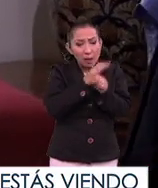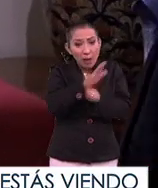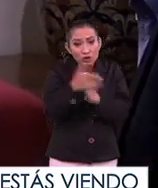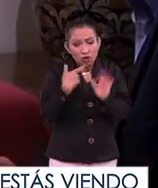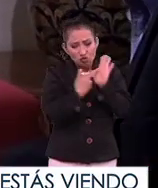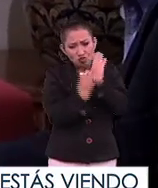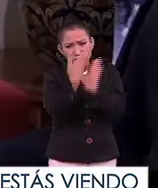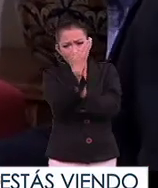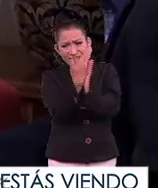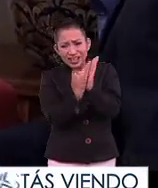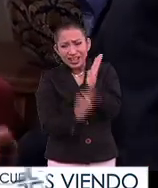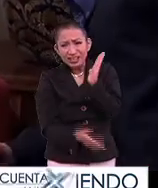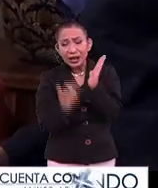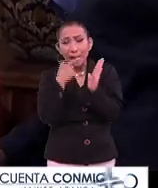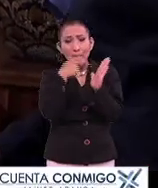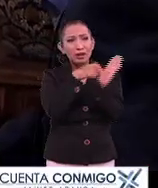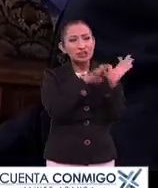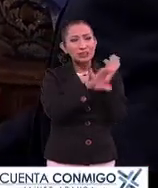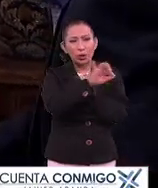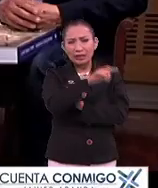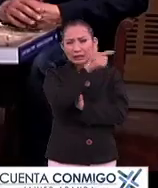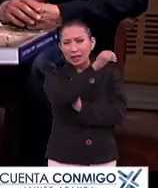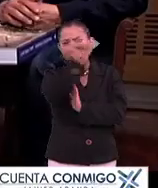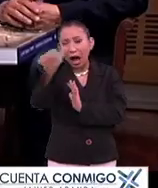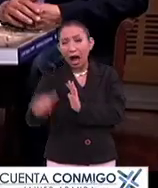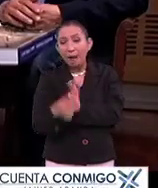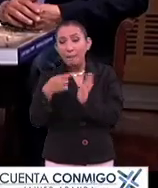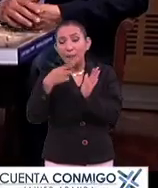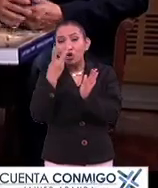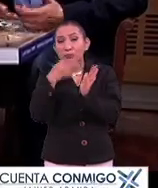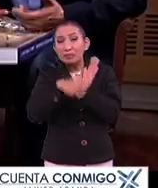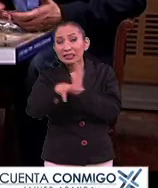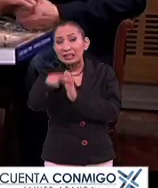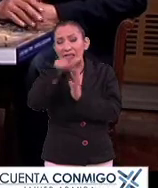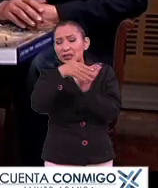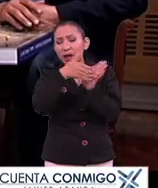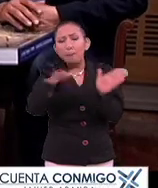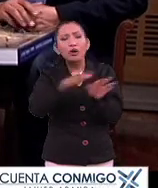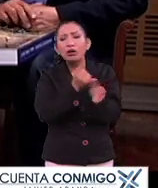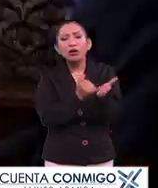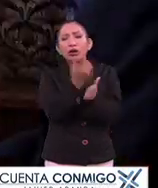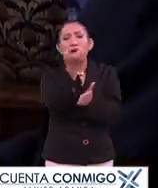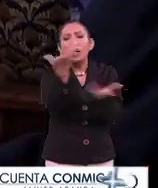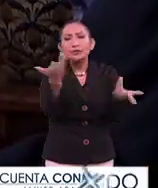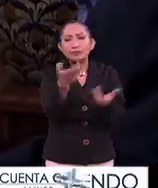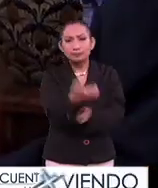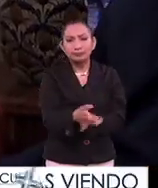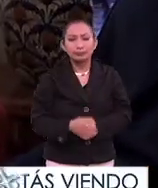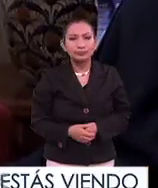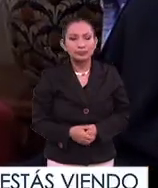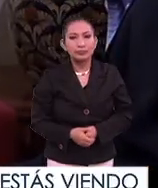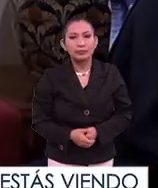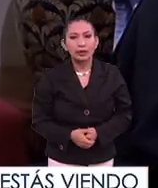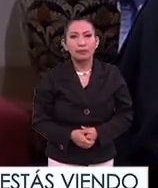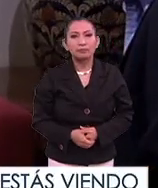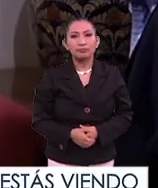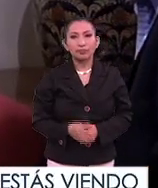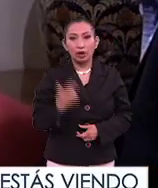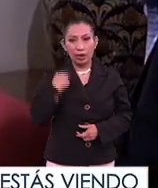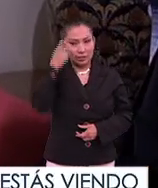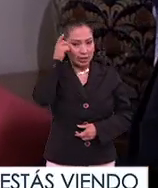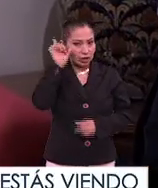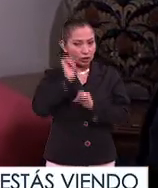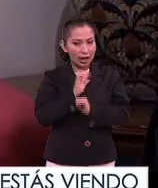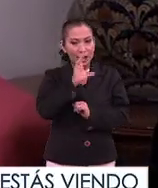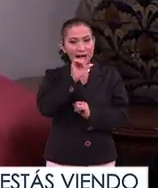información gráfica de Toledo de 1957 al 17. ¿Por qué decidieron hacerlo? Nuestra